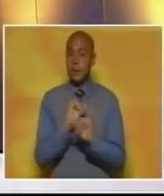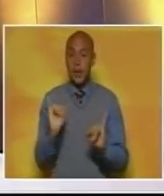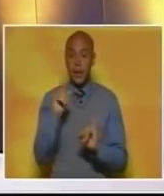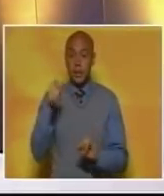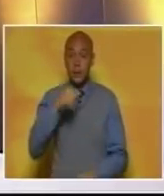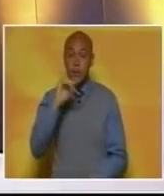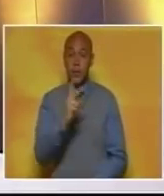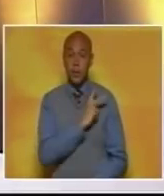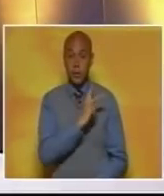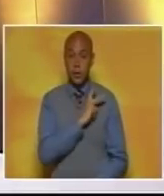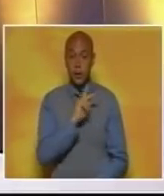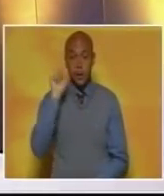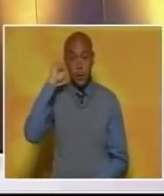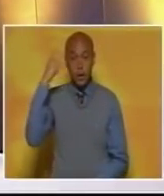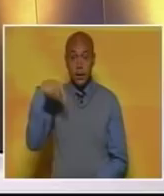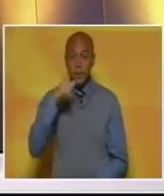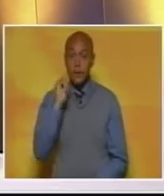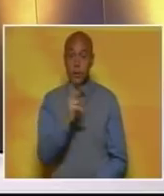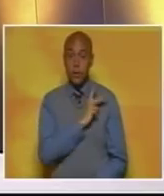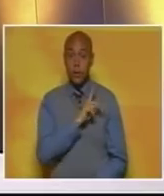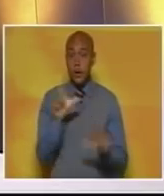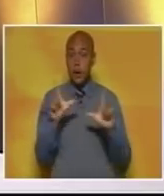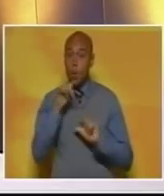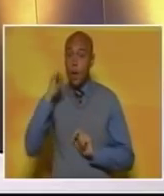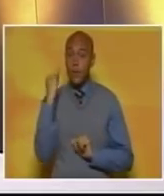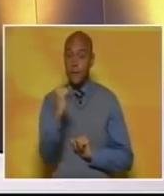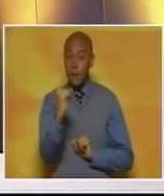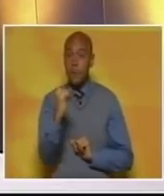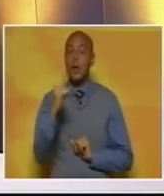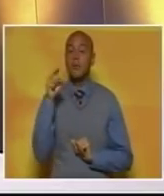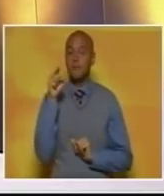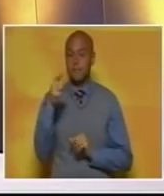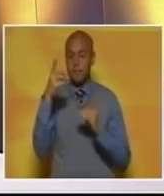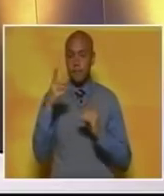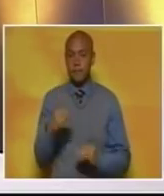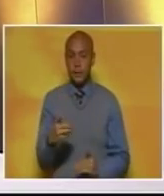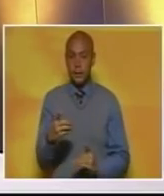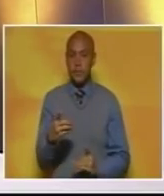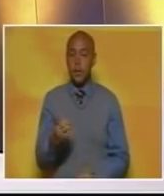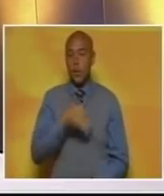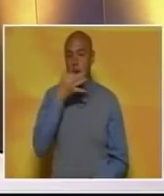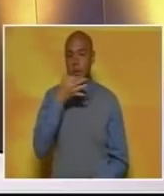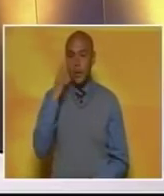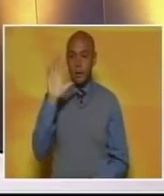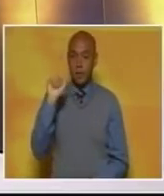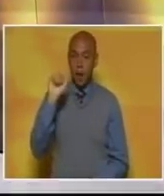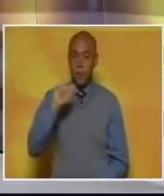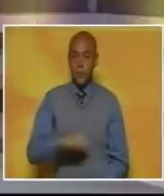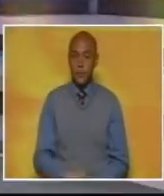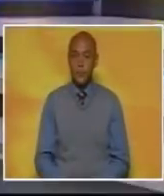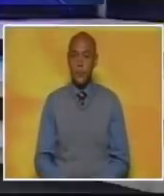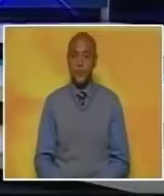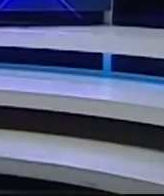presente emisión de Noticiero Venevisión. Recuerden, Noticiero Venevisión, Canal 4 reporta. Ustedes deciden. A todos muy buenas tardes.